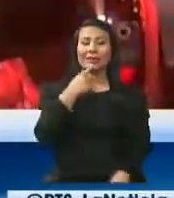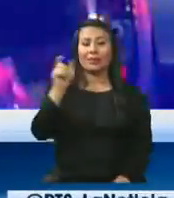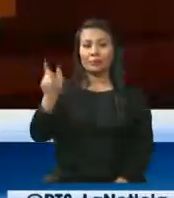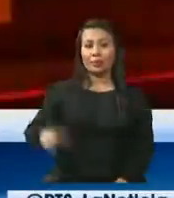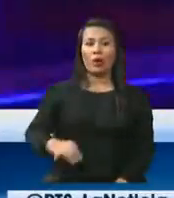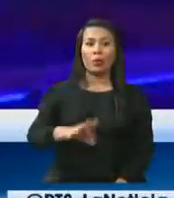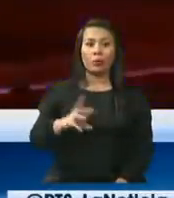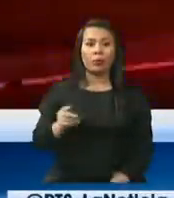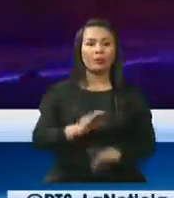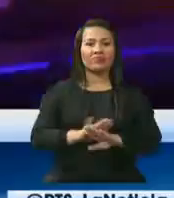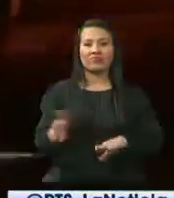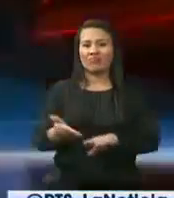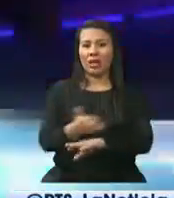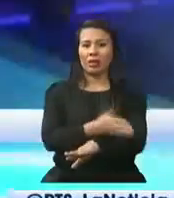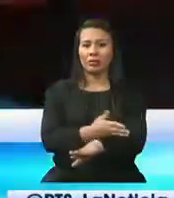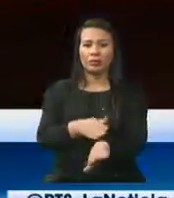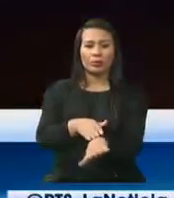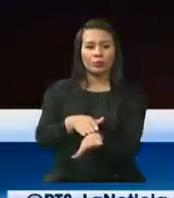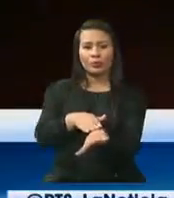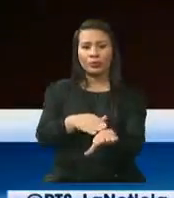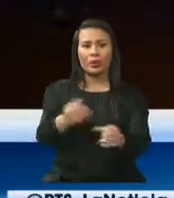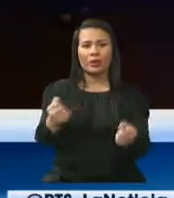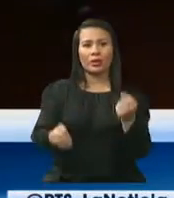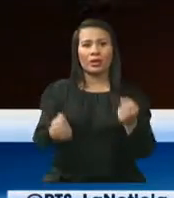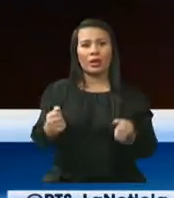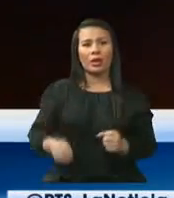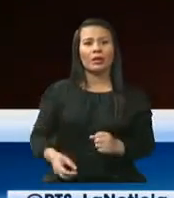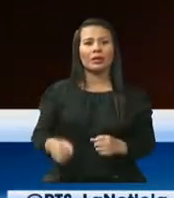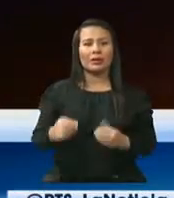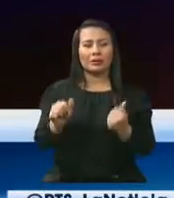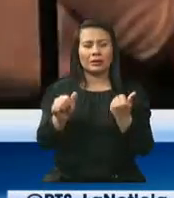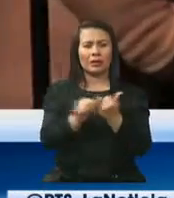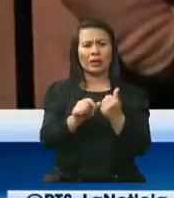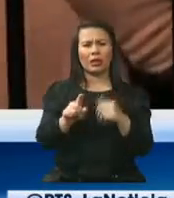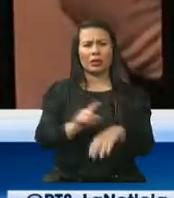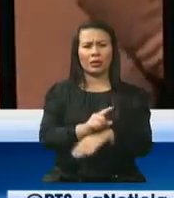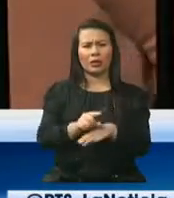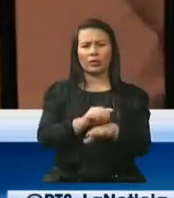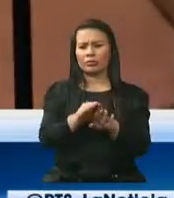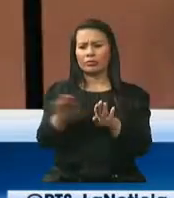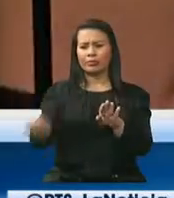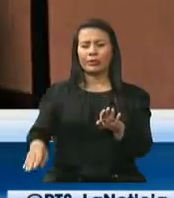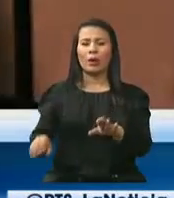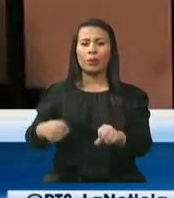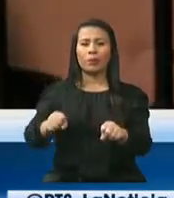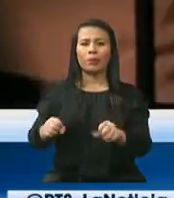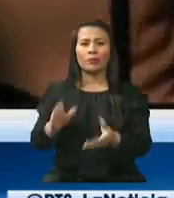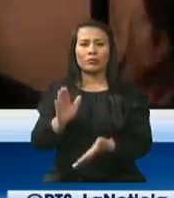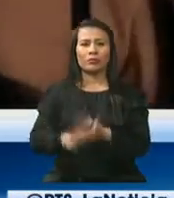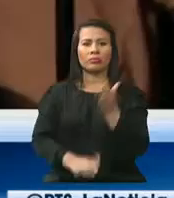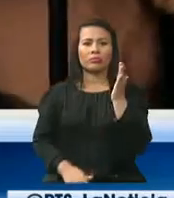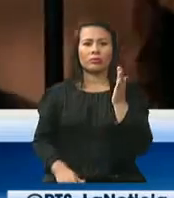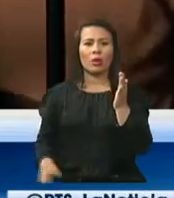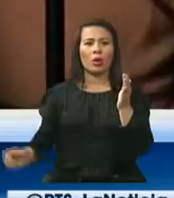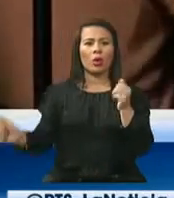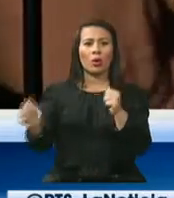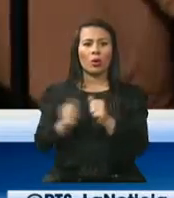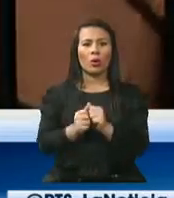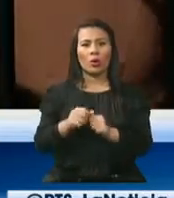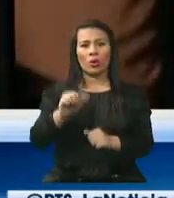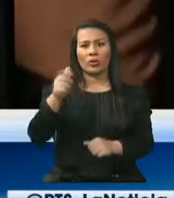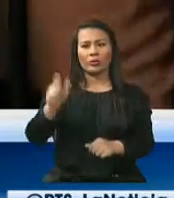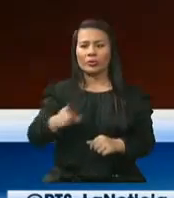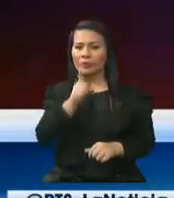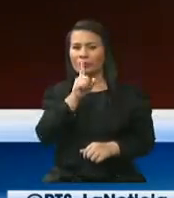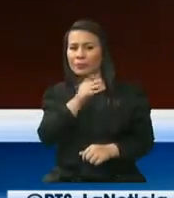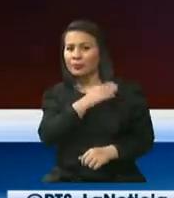venía siguiendo a la víctima desde un auto. Se bajó a pocas cuadras del lugar y después del robo salió del sitio junto a sus